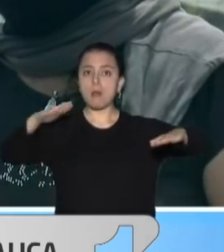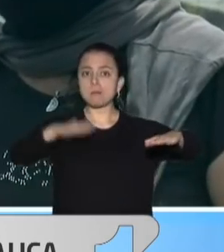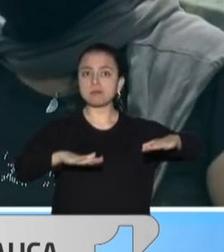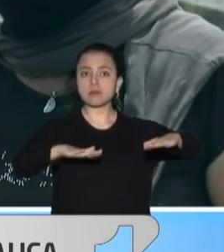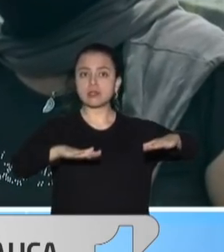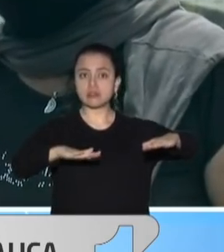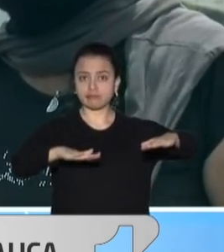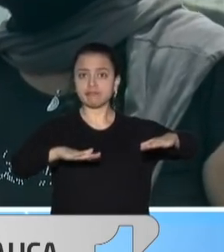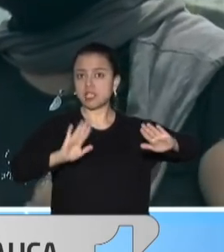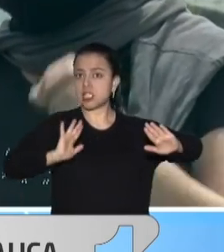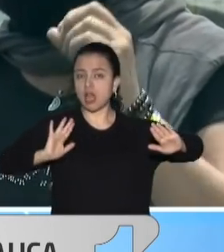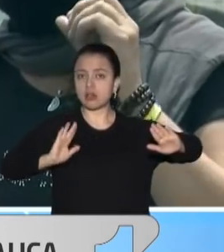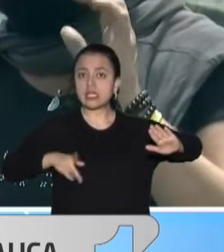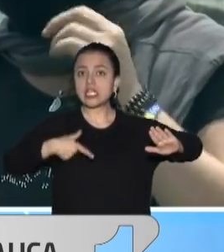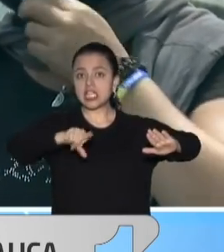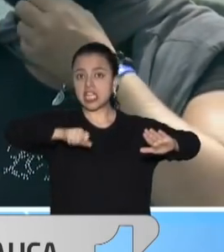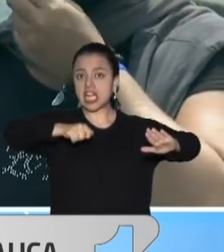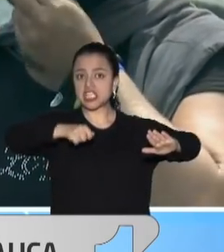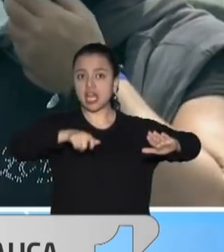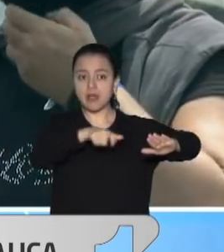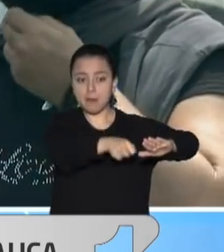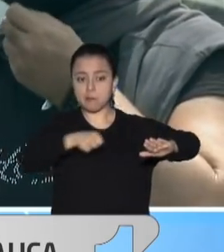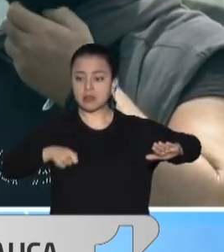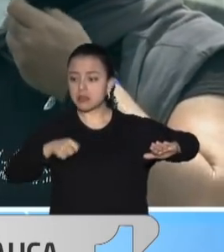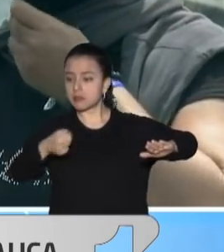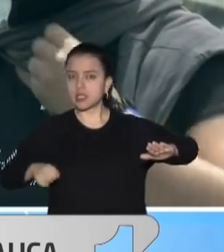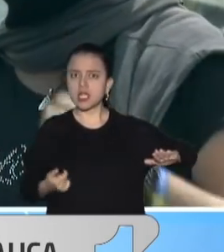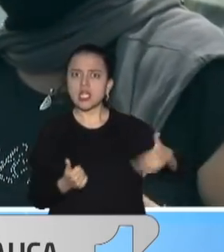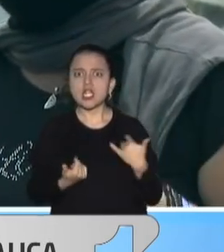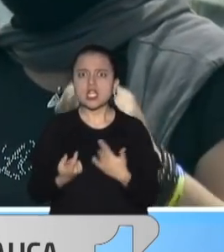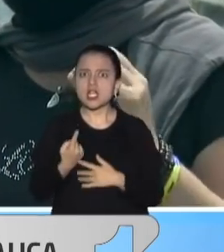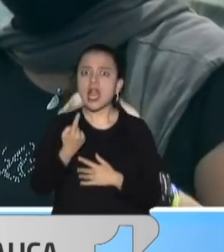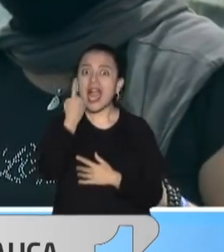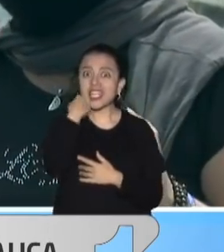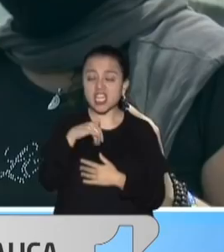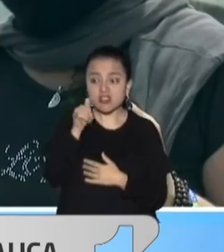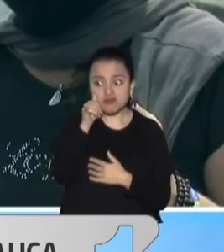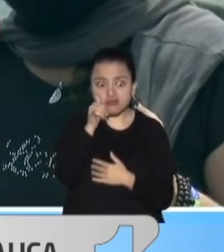fue vandalizado uno de los camiones, se le recuperaron sus radios, que anoche mismo se hizo un video